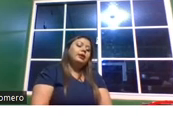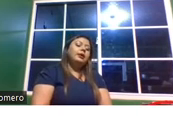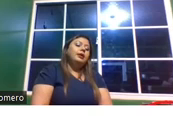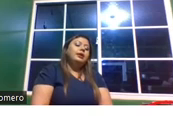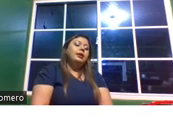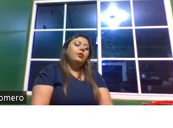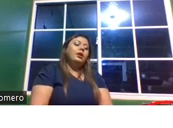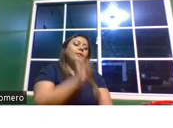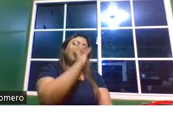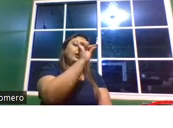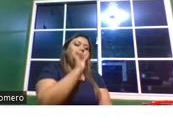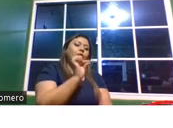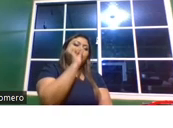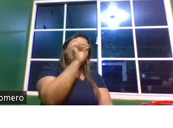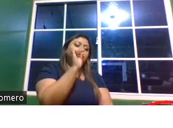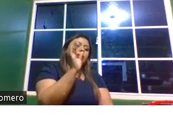Rubén.